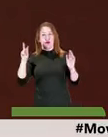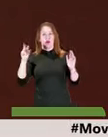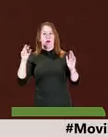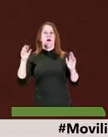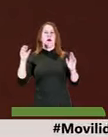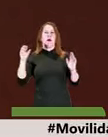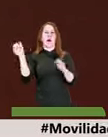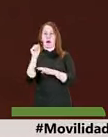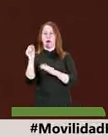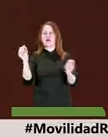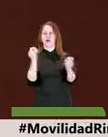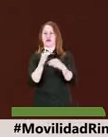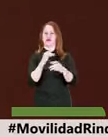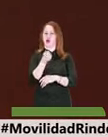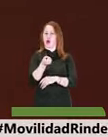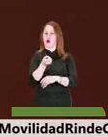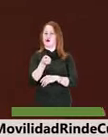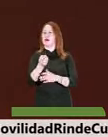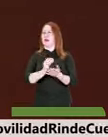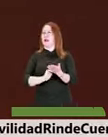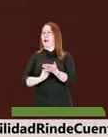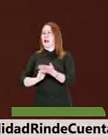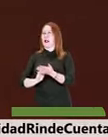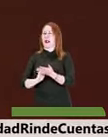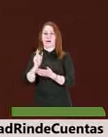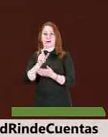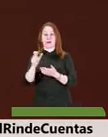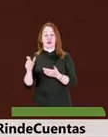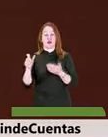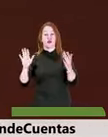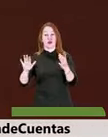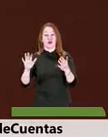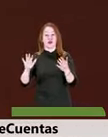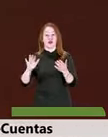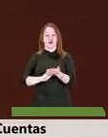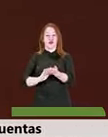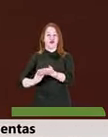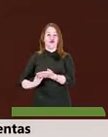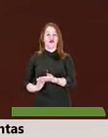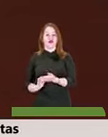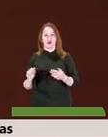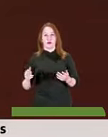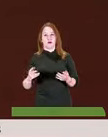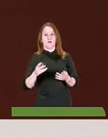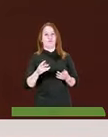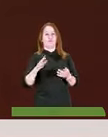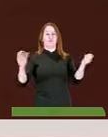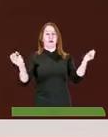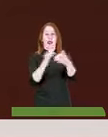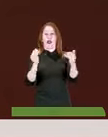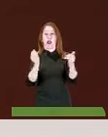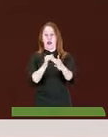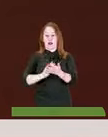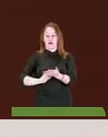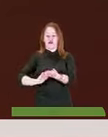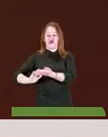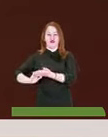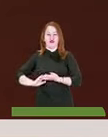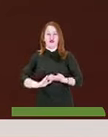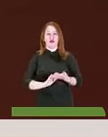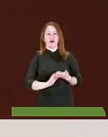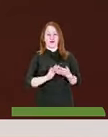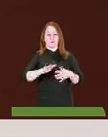fue pedirle a todas las personas que intervienen en malla vial, y específicamente que tienen que ver con mejorar el